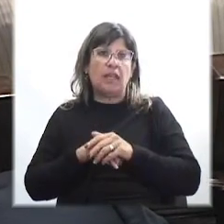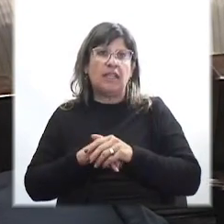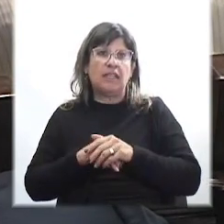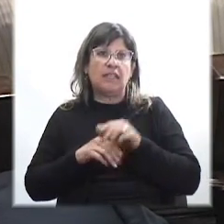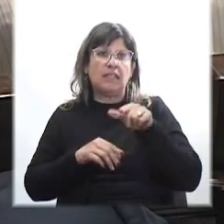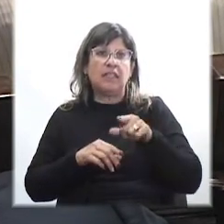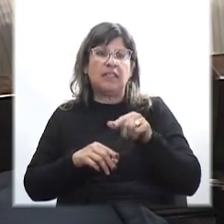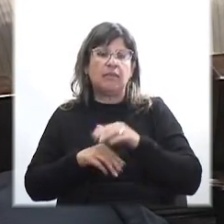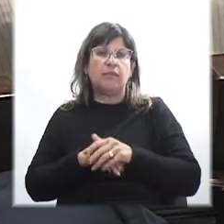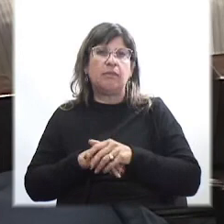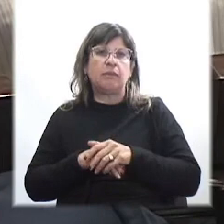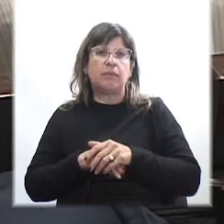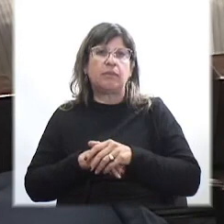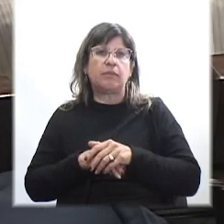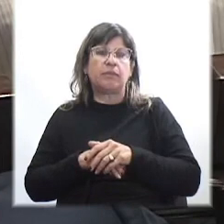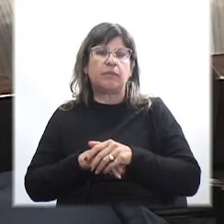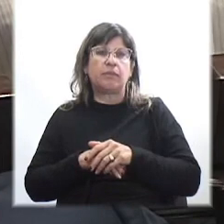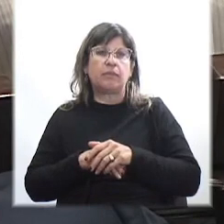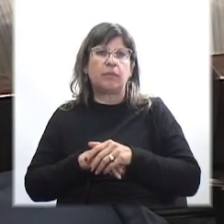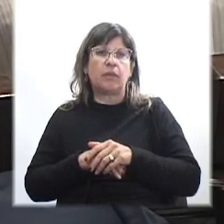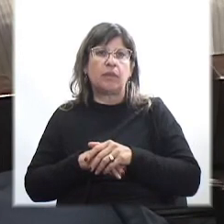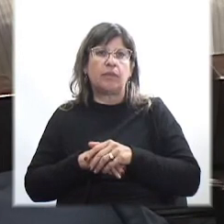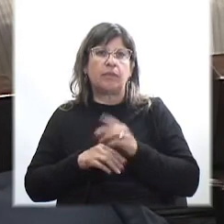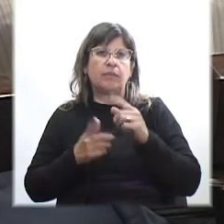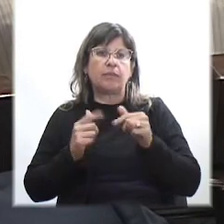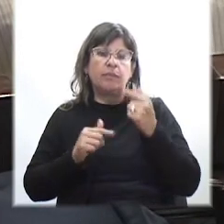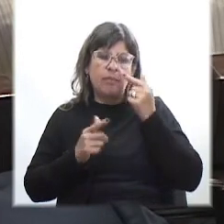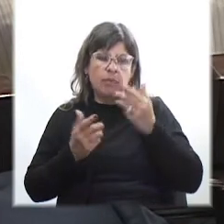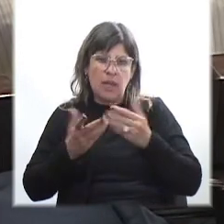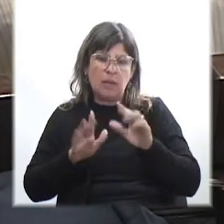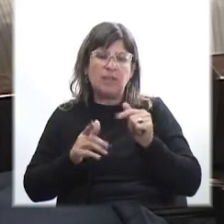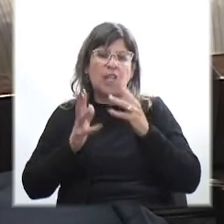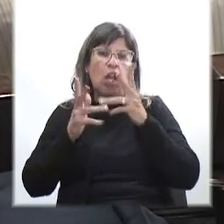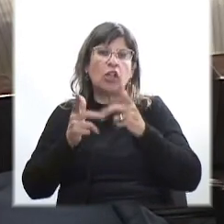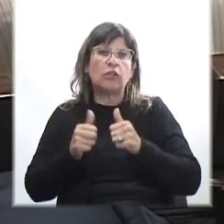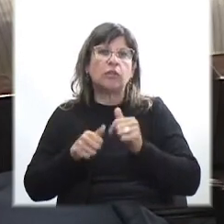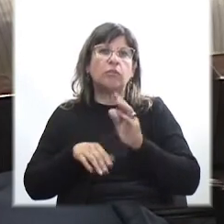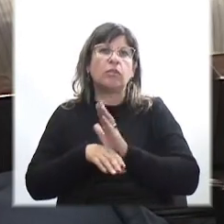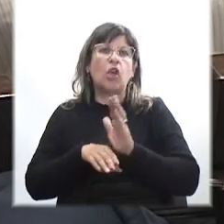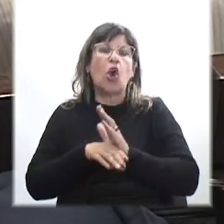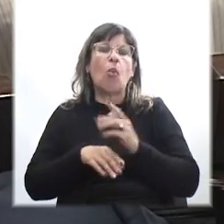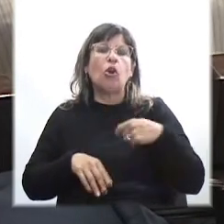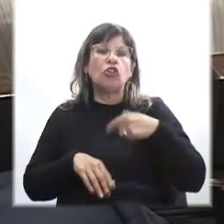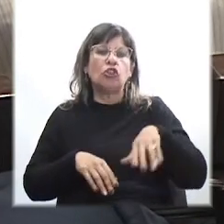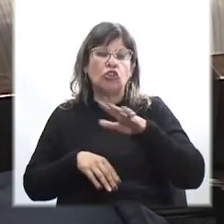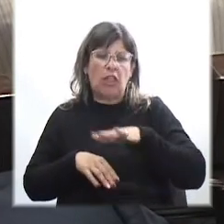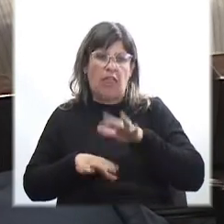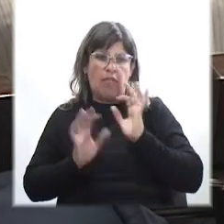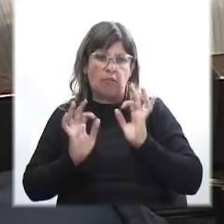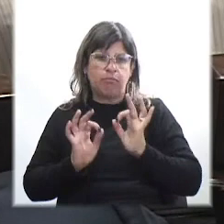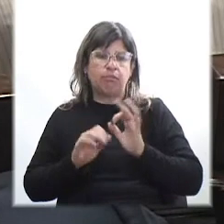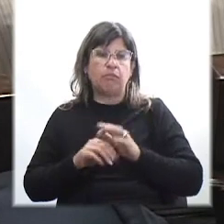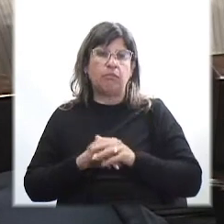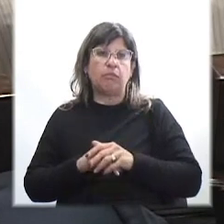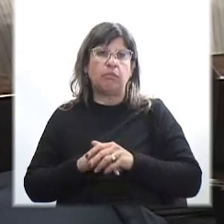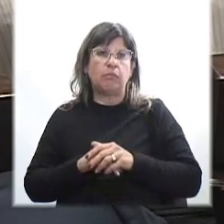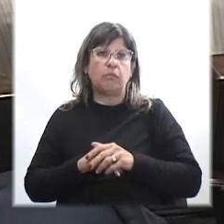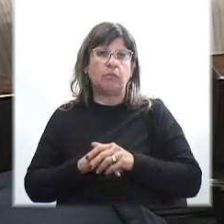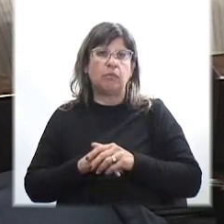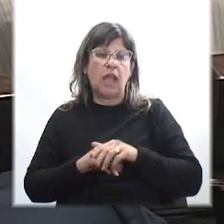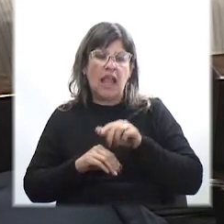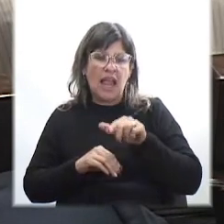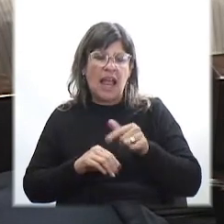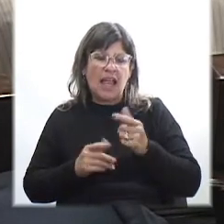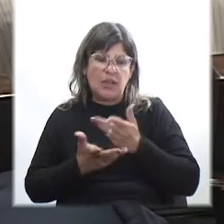sirvió en sacrificio personal. No era ni más ni menos el indicio de la organización como sociedad civilizada, en